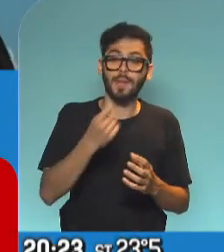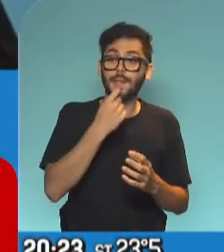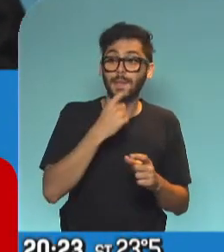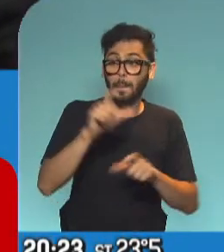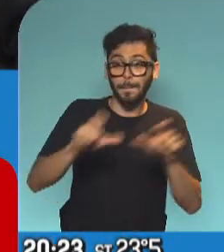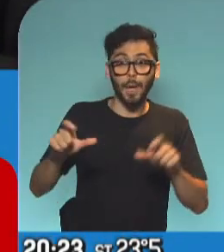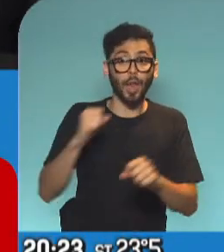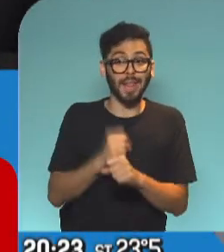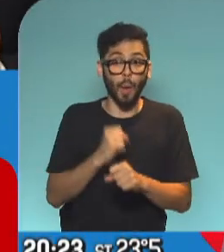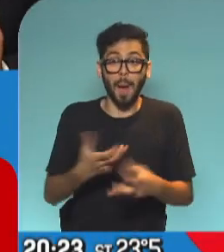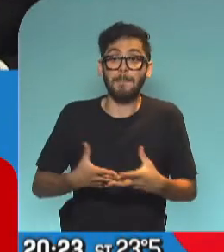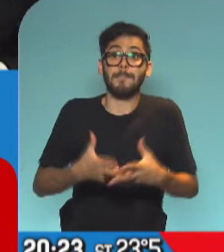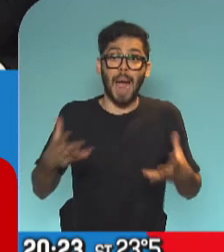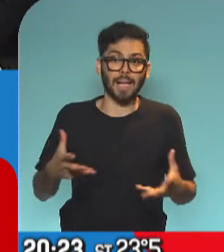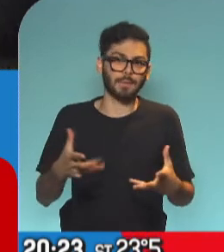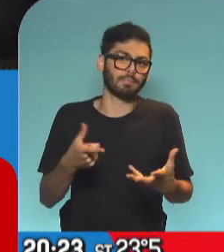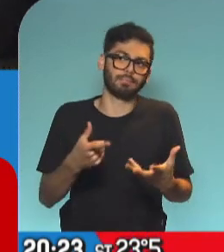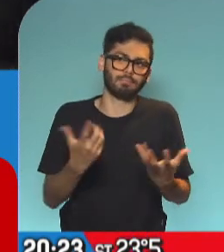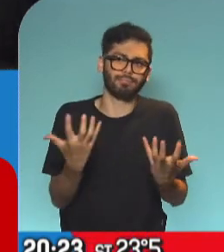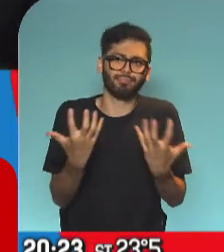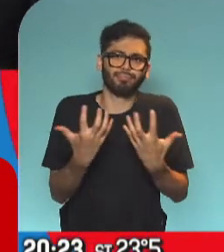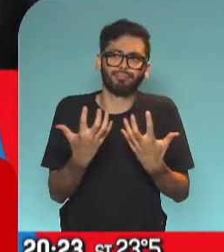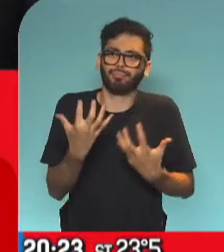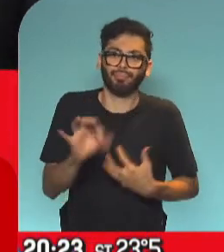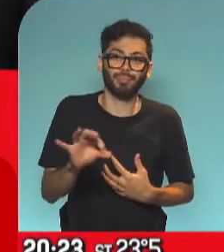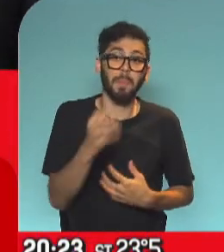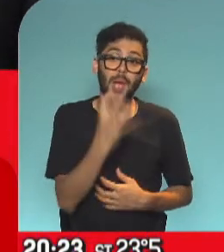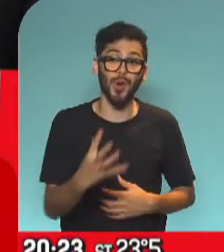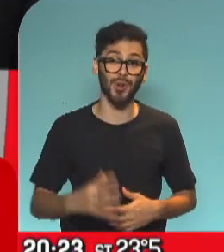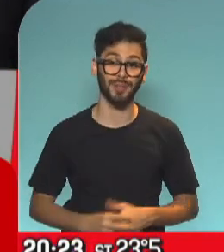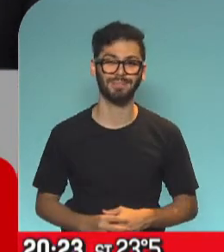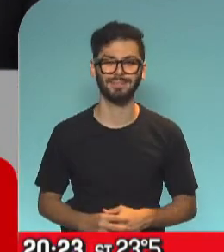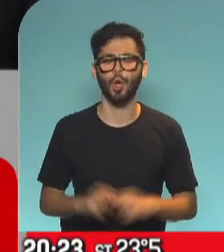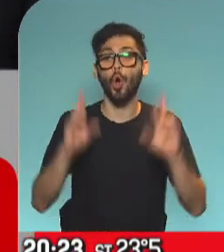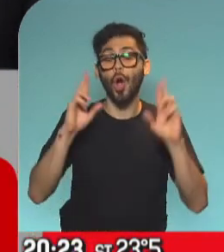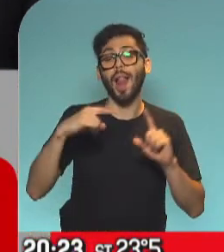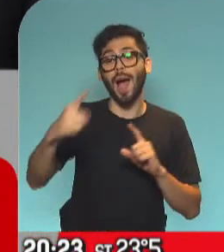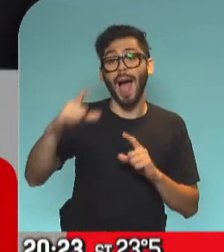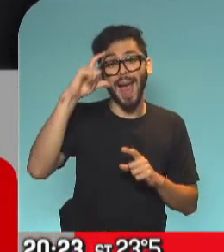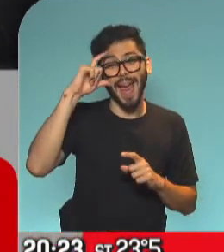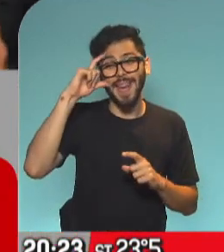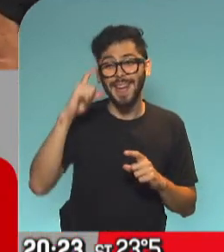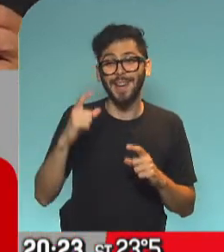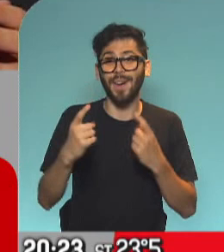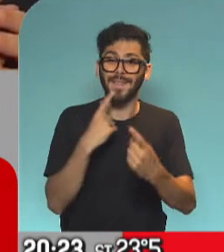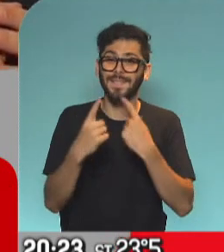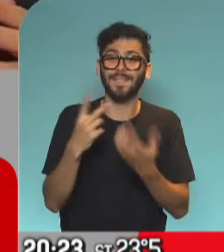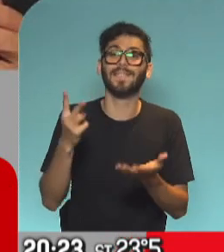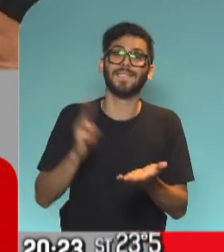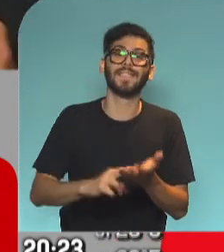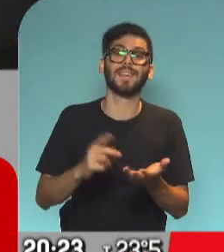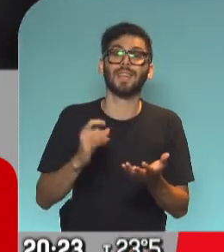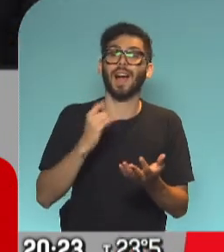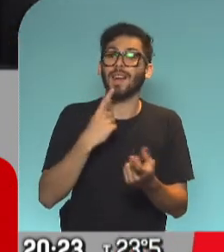humanos tengamos, bueno, seguramente seremos más eficientes. Ojalá ya estemos hablando en enero de cómo empezó